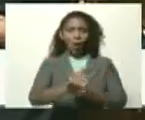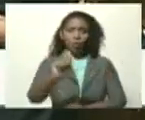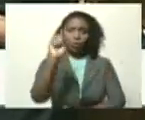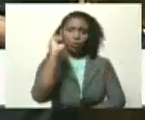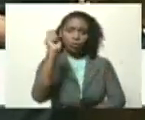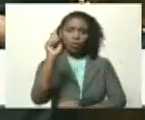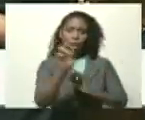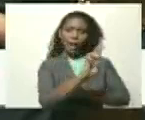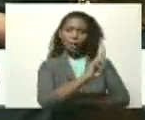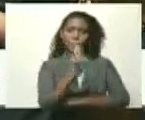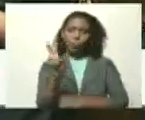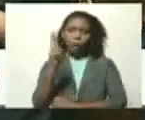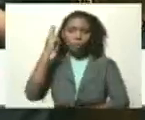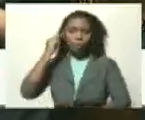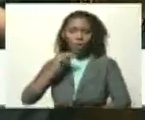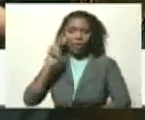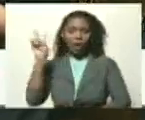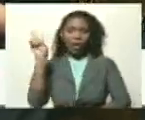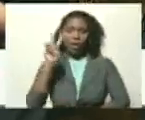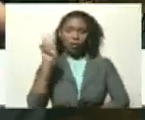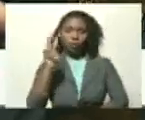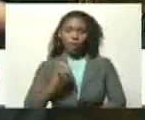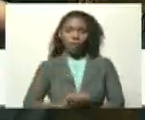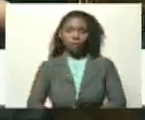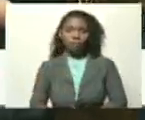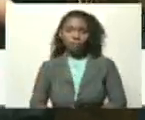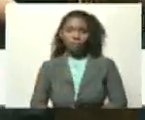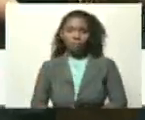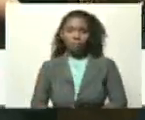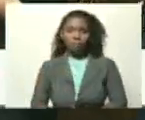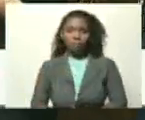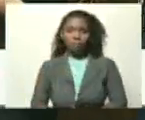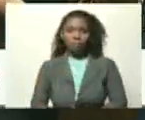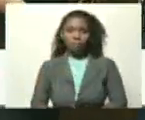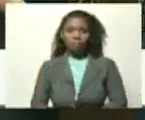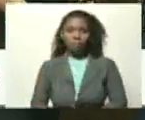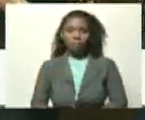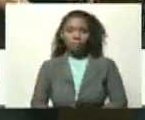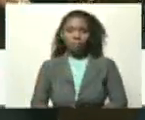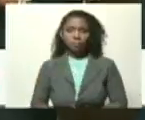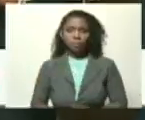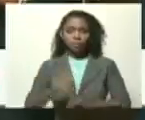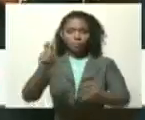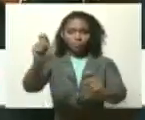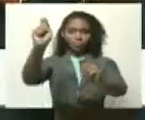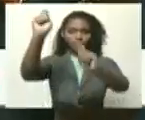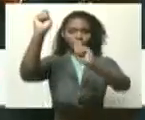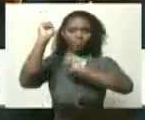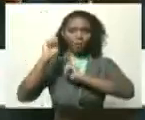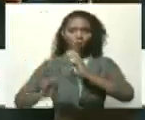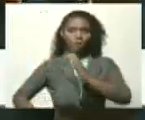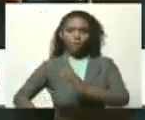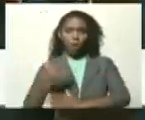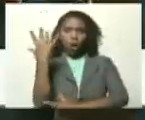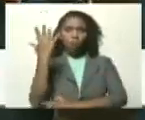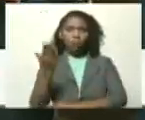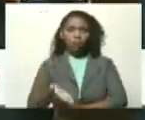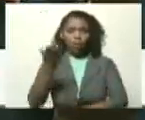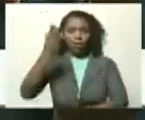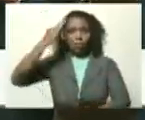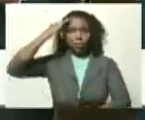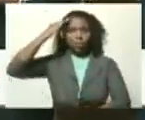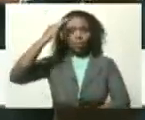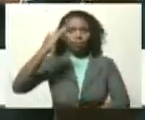la República Bolivariana de Venezuela, legado fundamental del